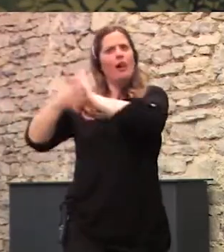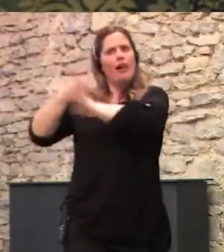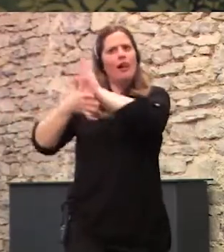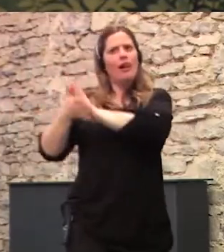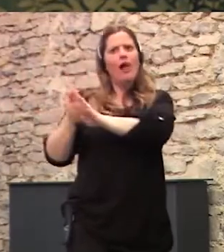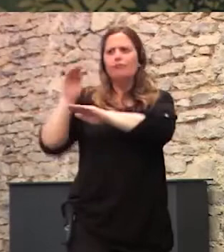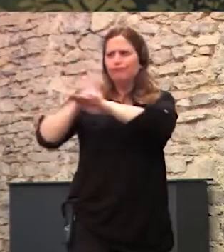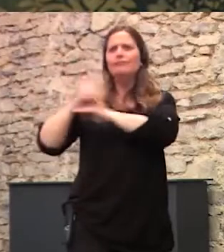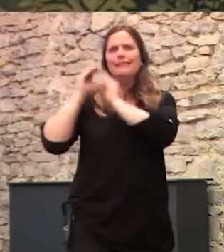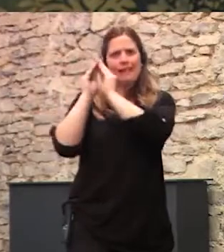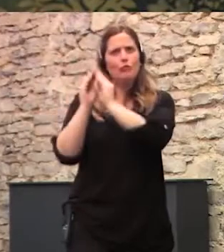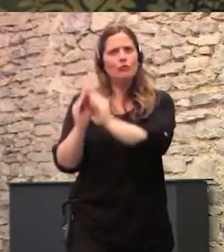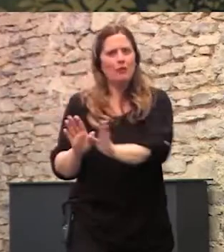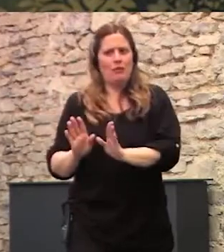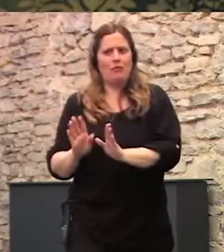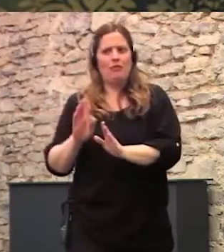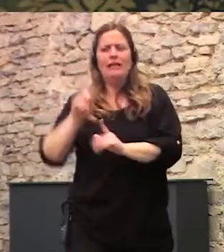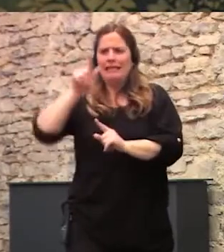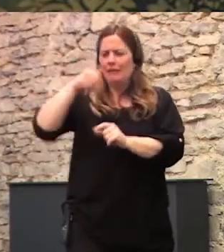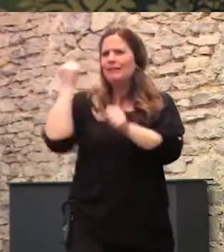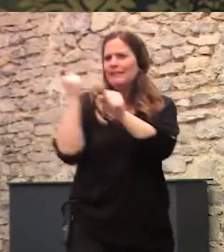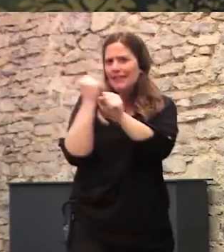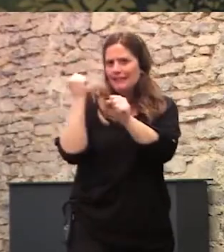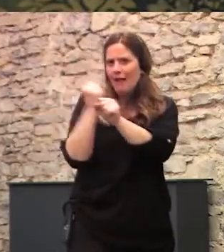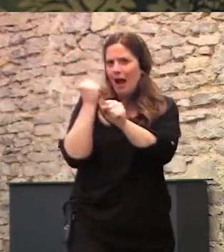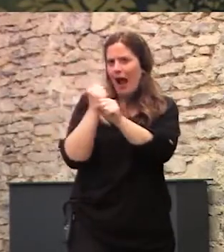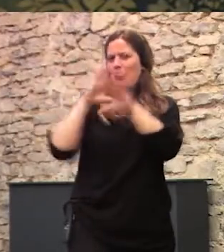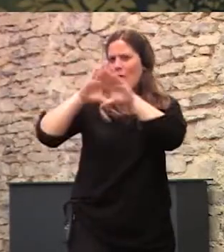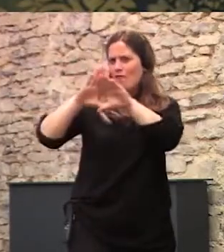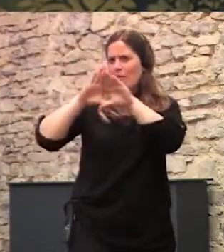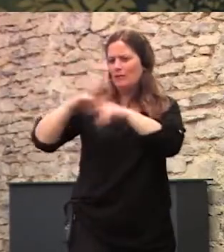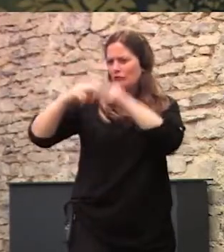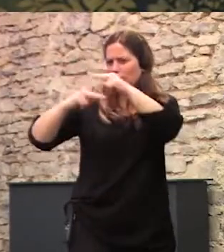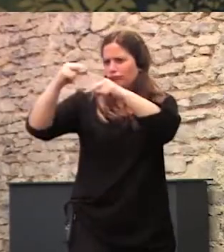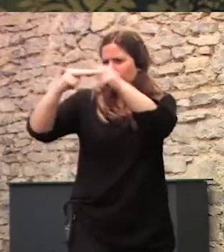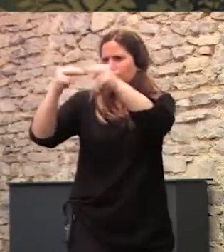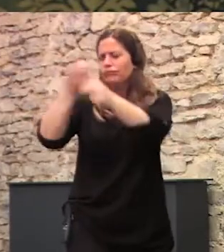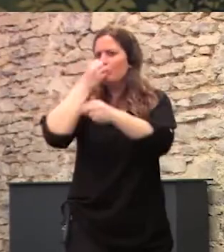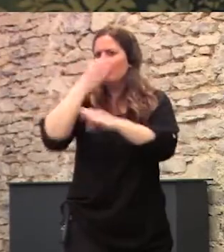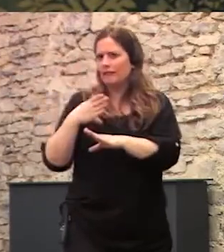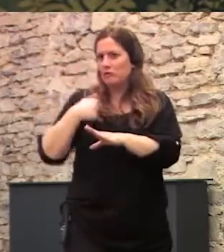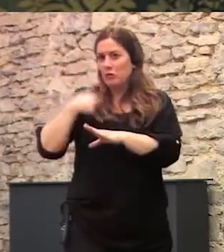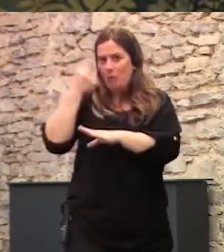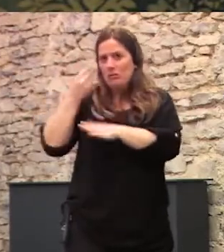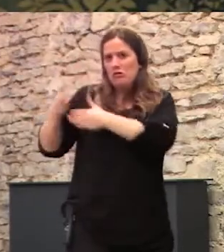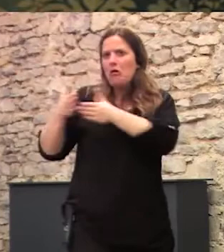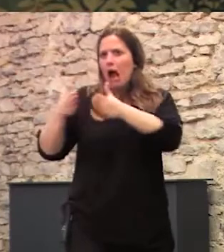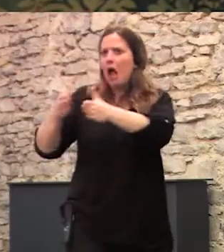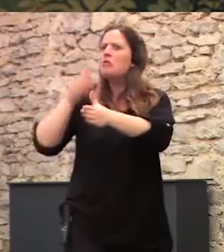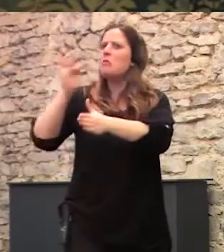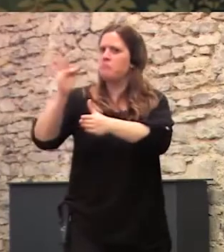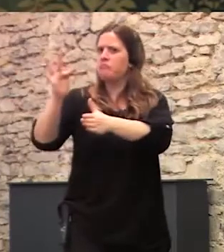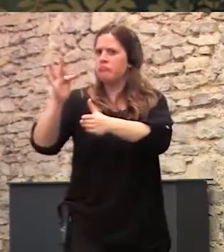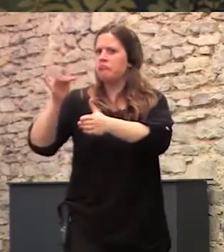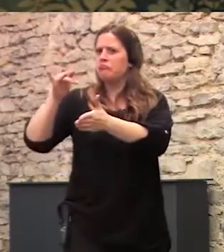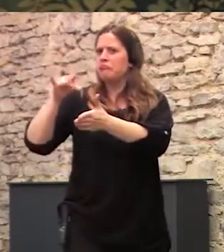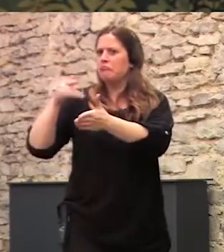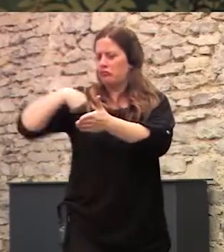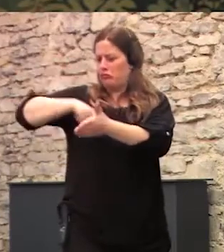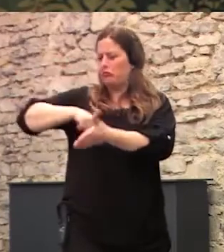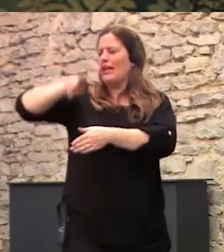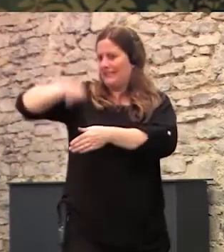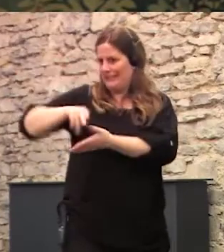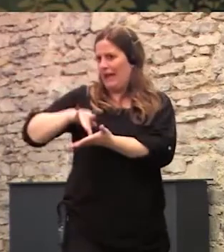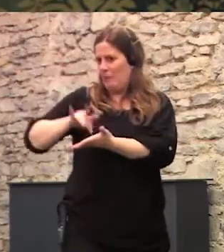hay articulaciones, se está trabajando, entonces yo creo que estamos en el camino, ¿no?, en el buen camino. Lo leo.